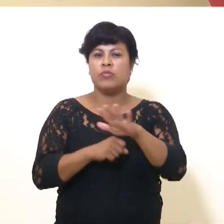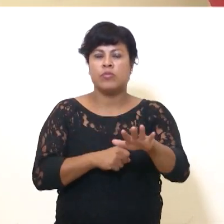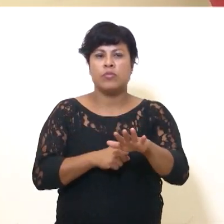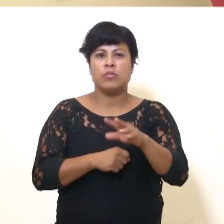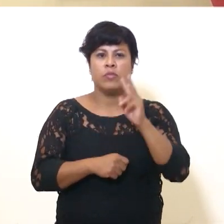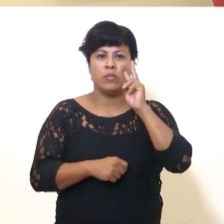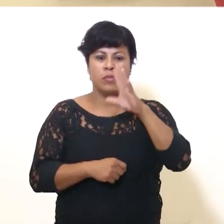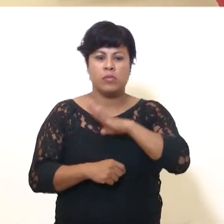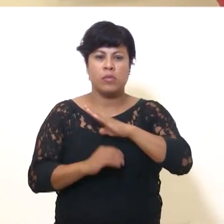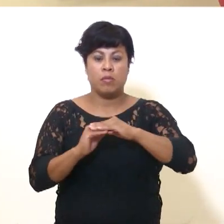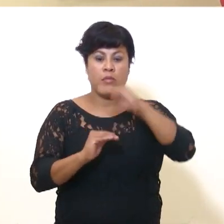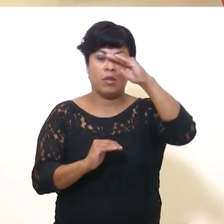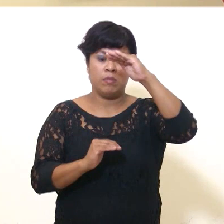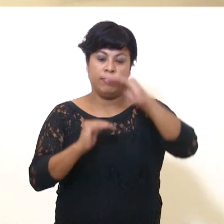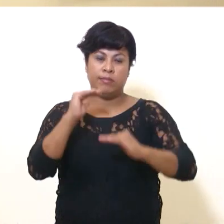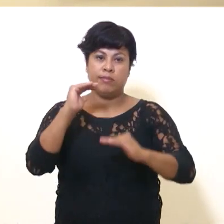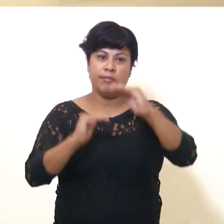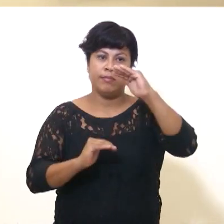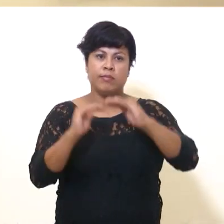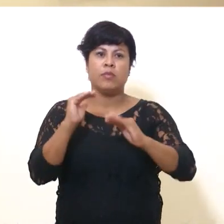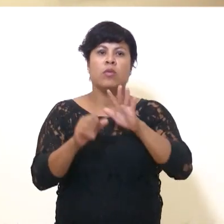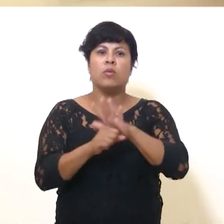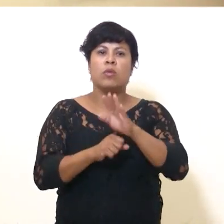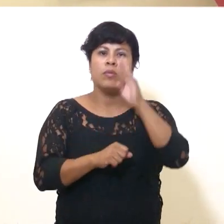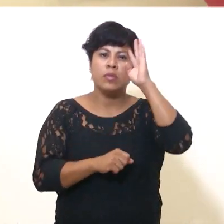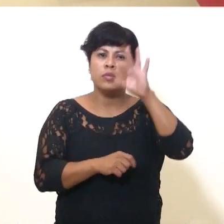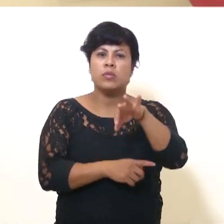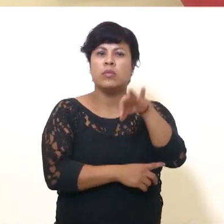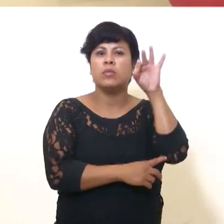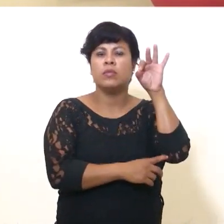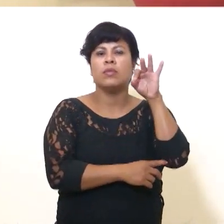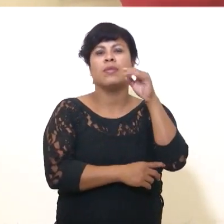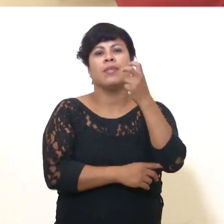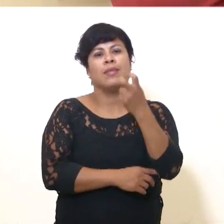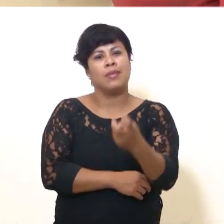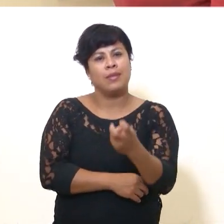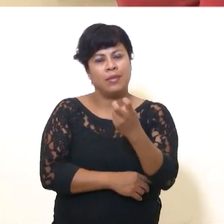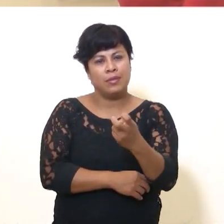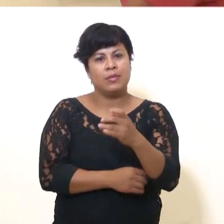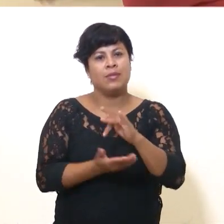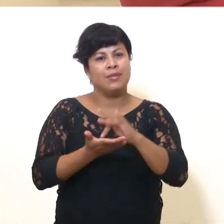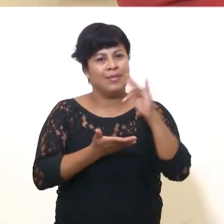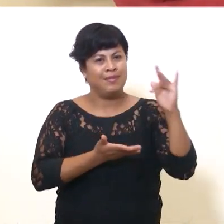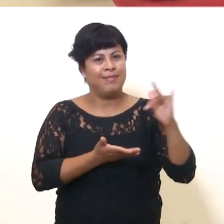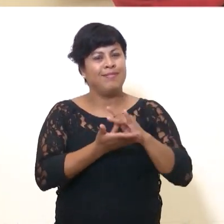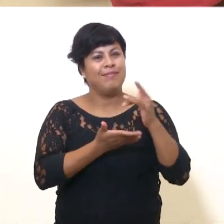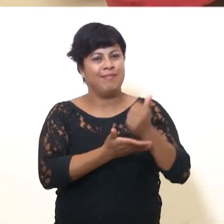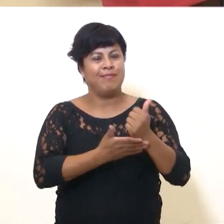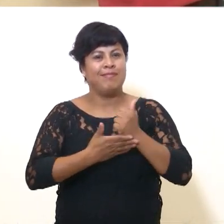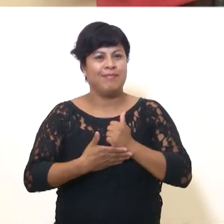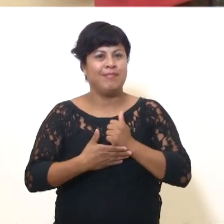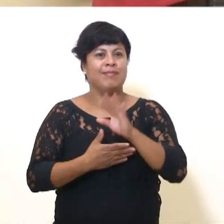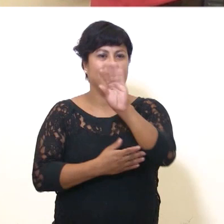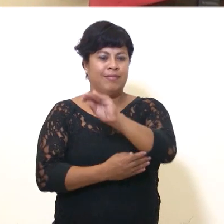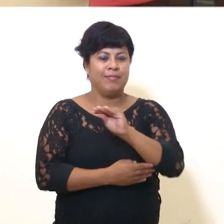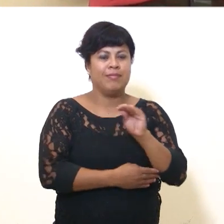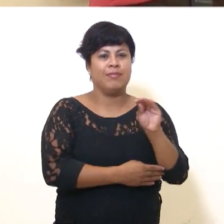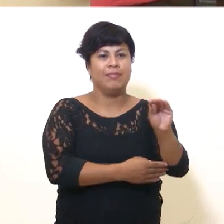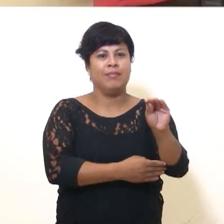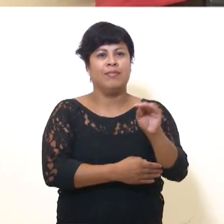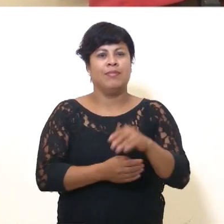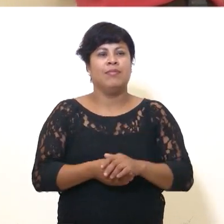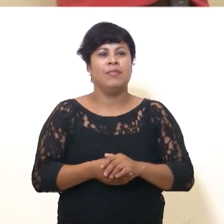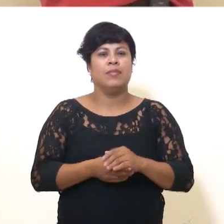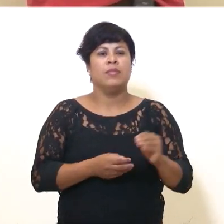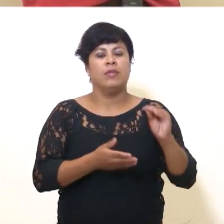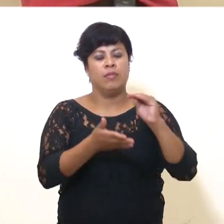este? Si vamos del que tiene menos al que tiene más, ¿cuál sería? ¡Ay, gracias! Este,